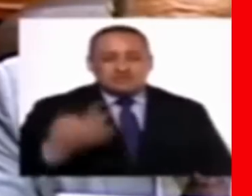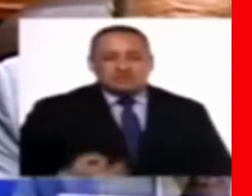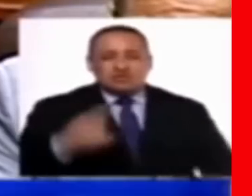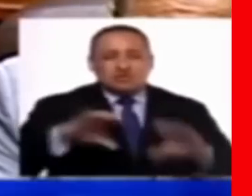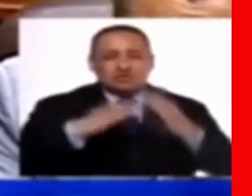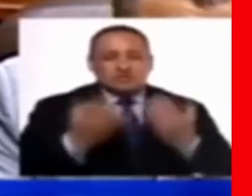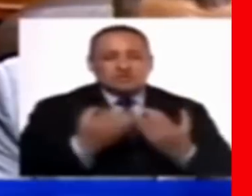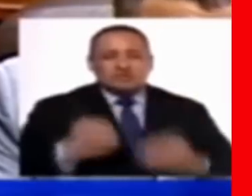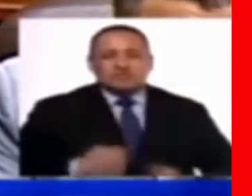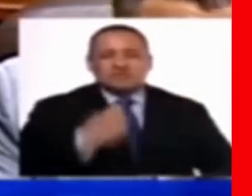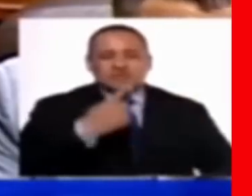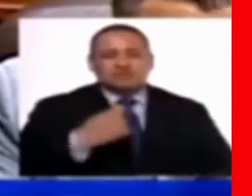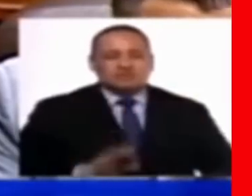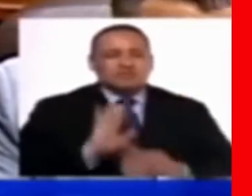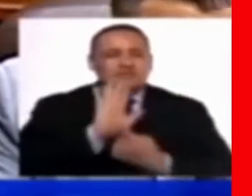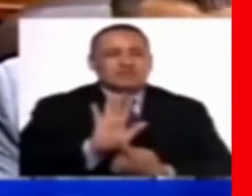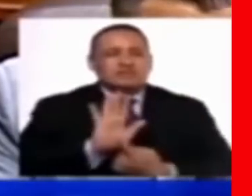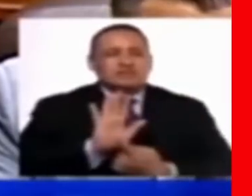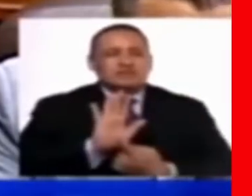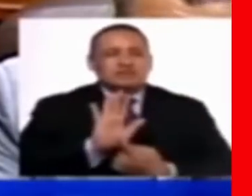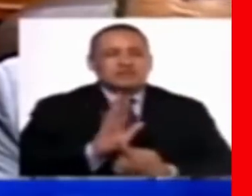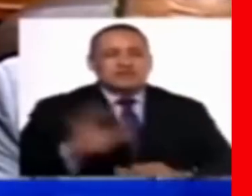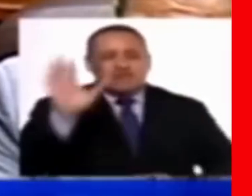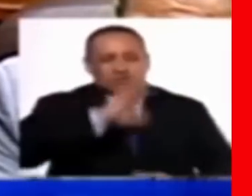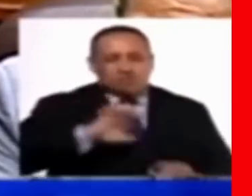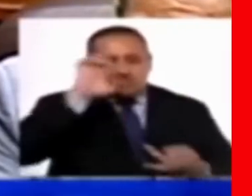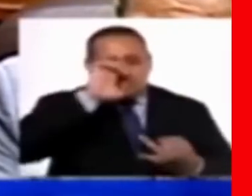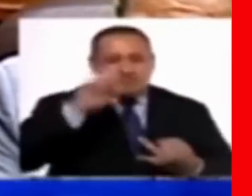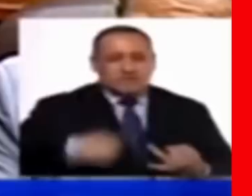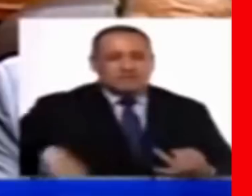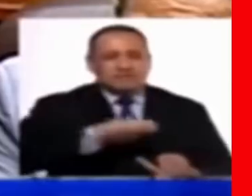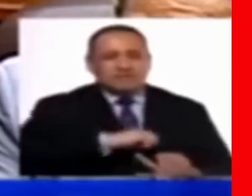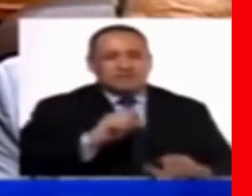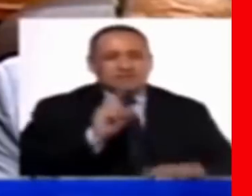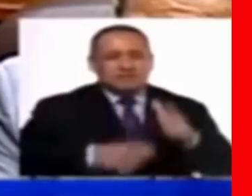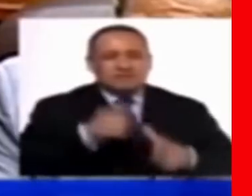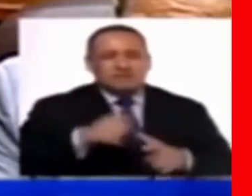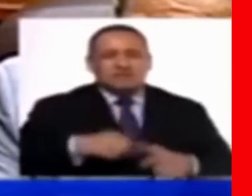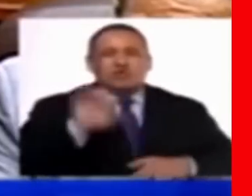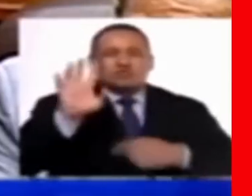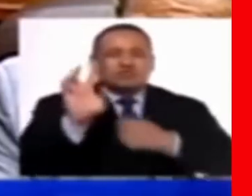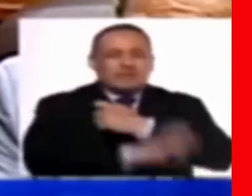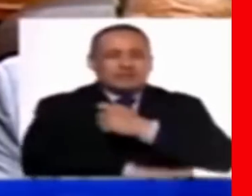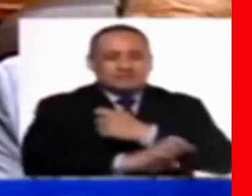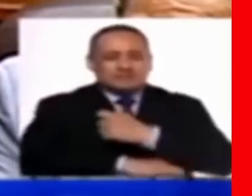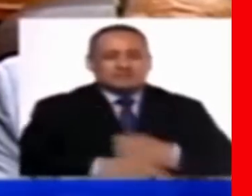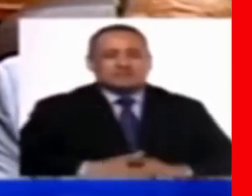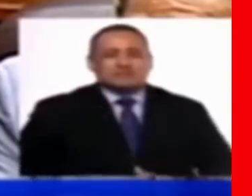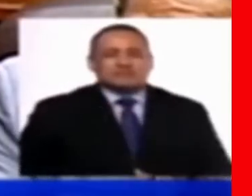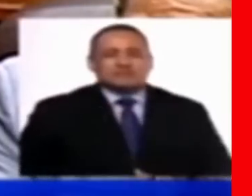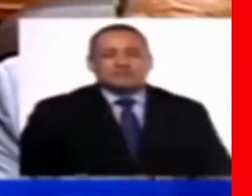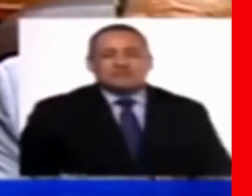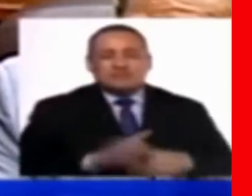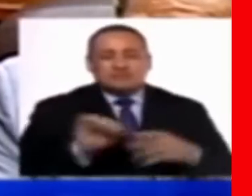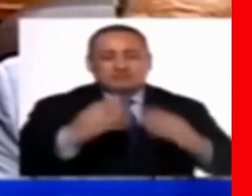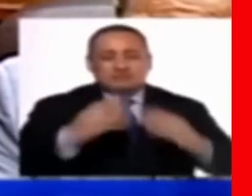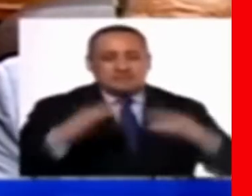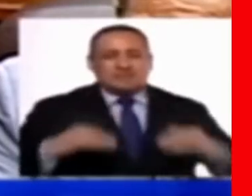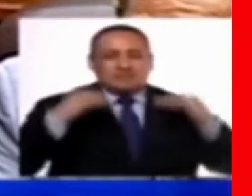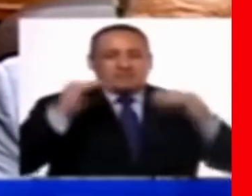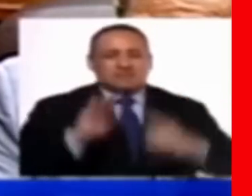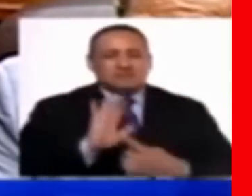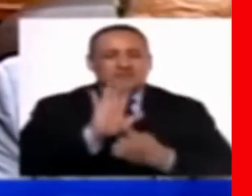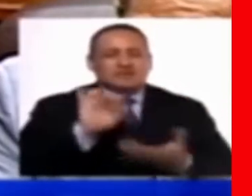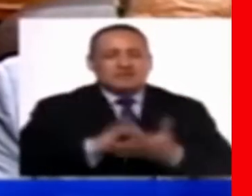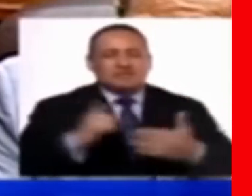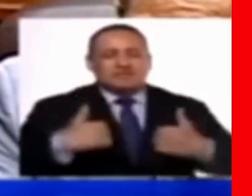congresista Lizarzaburu es nuestro representante en Europa, en España, pero no es en el exterior. Mire usted el nivel de representación